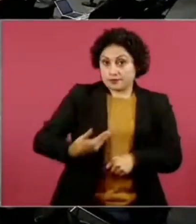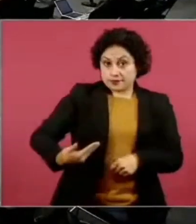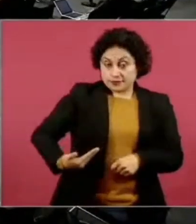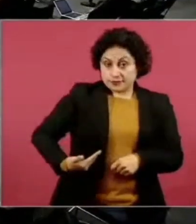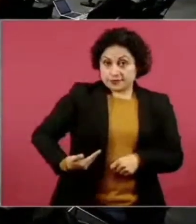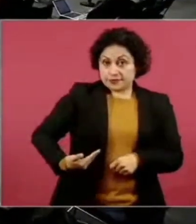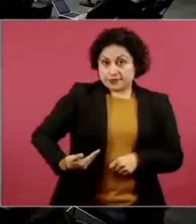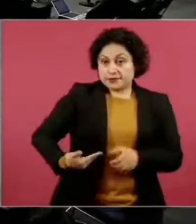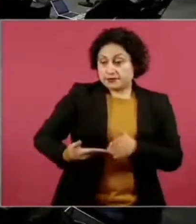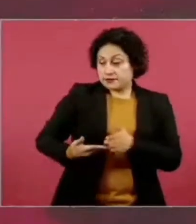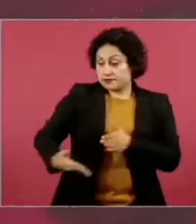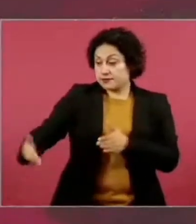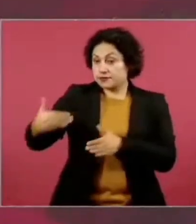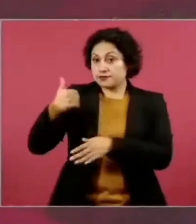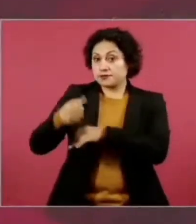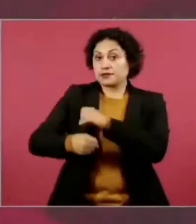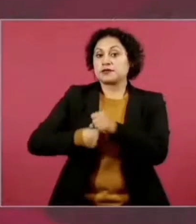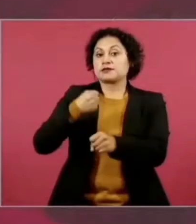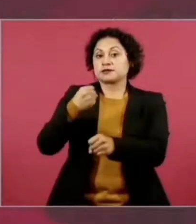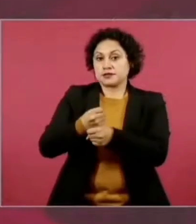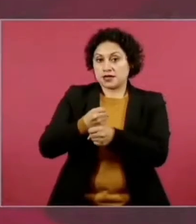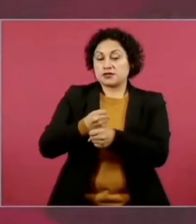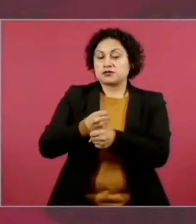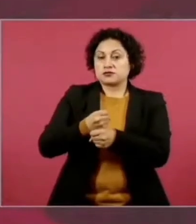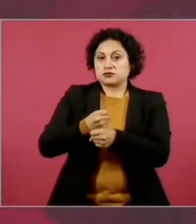va a haber más retiros.